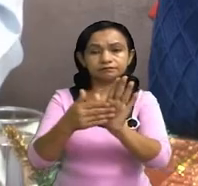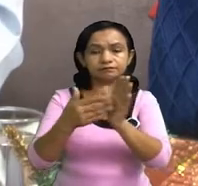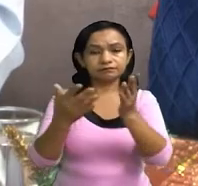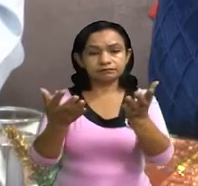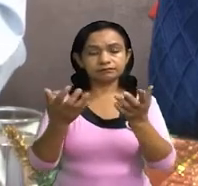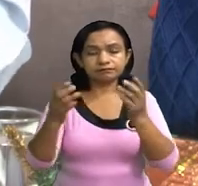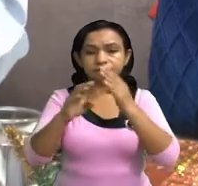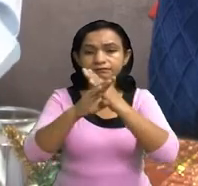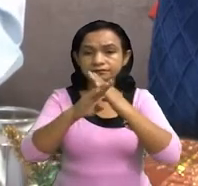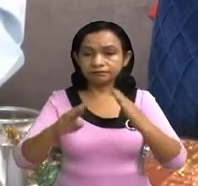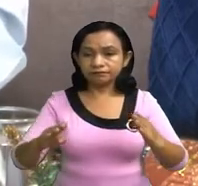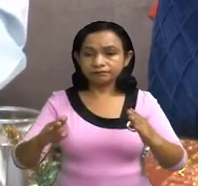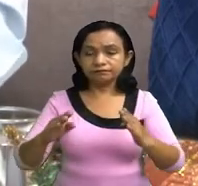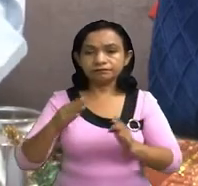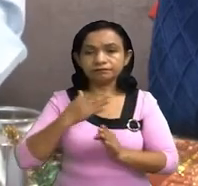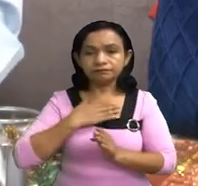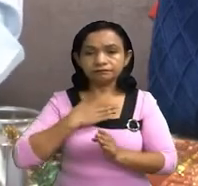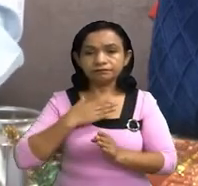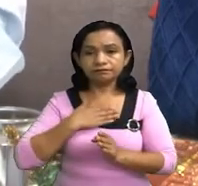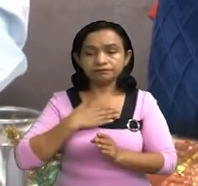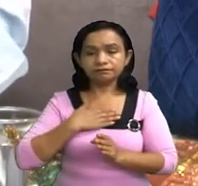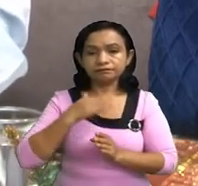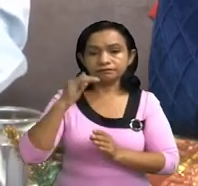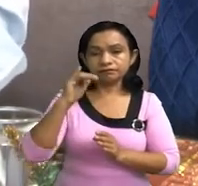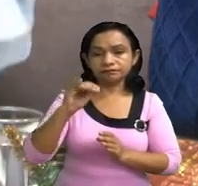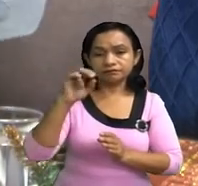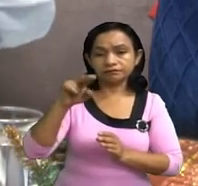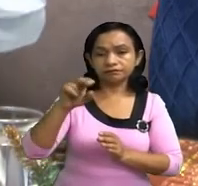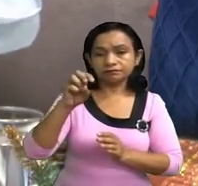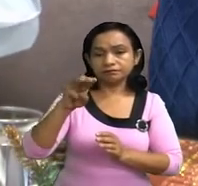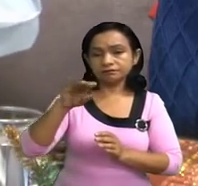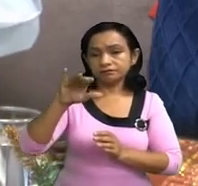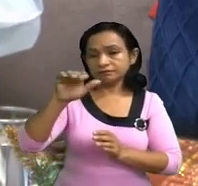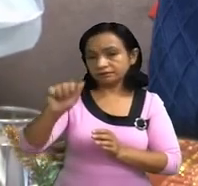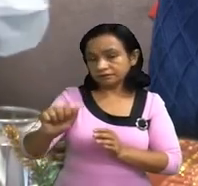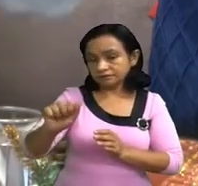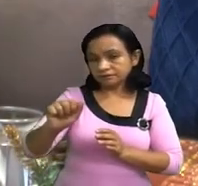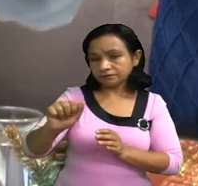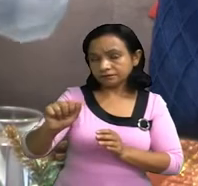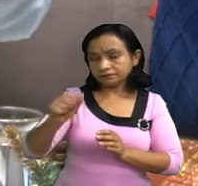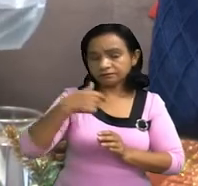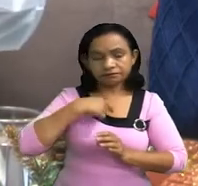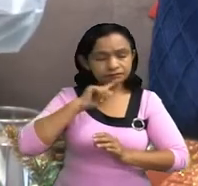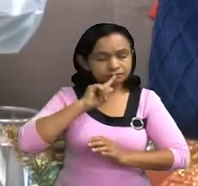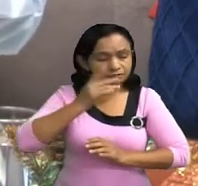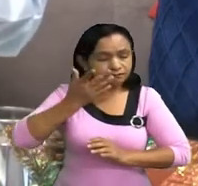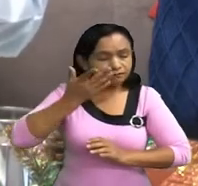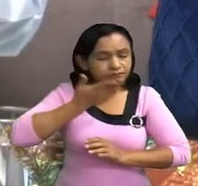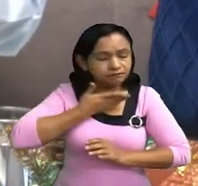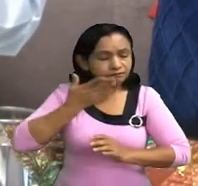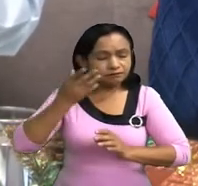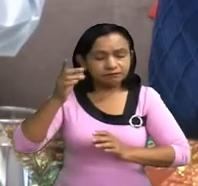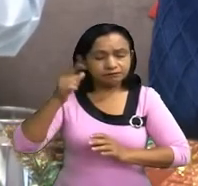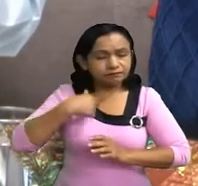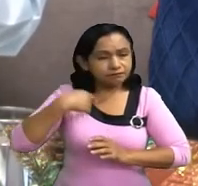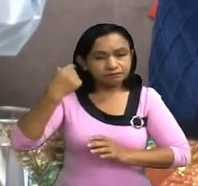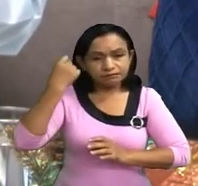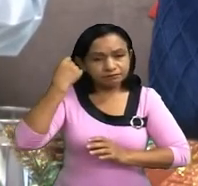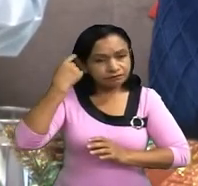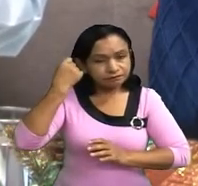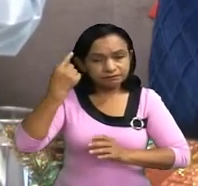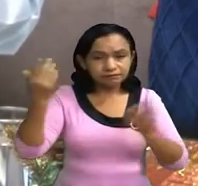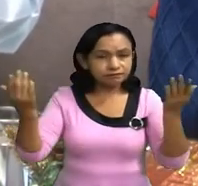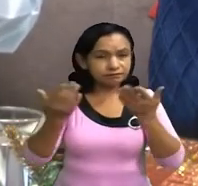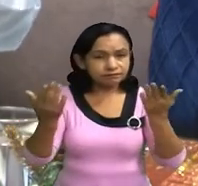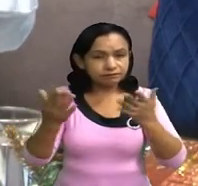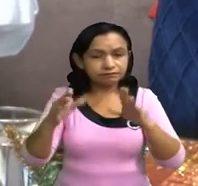paz. Y para mí es una ignominia, así lo digo, para mí personalmente es una ignominia de